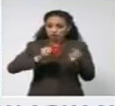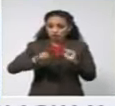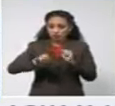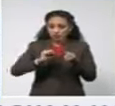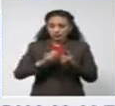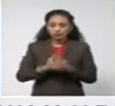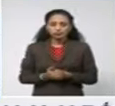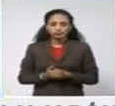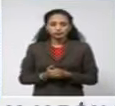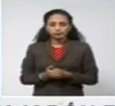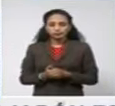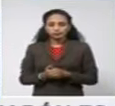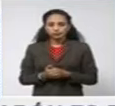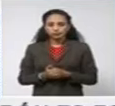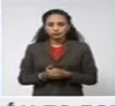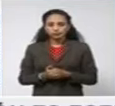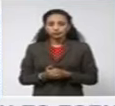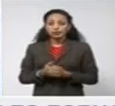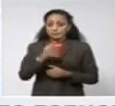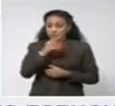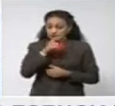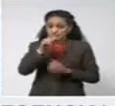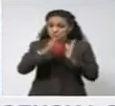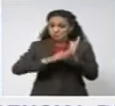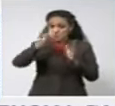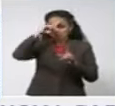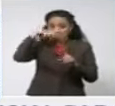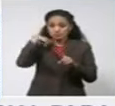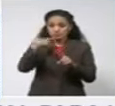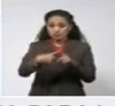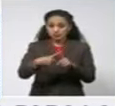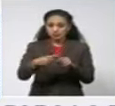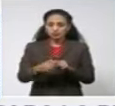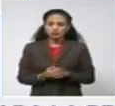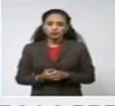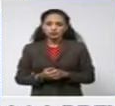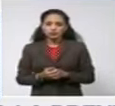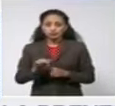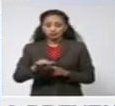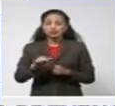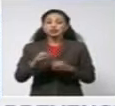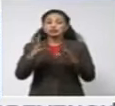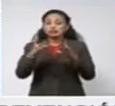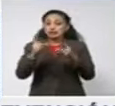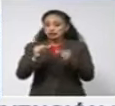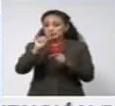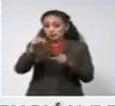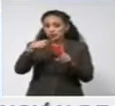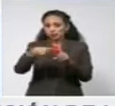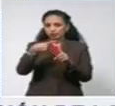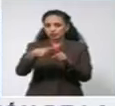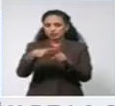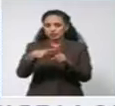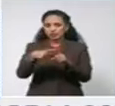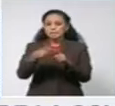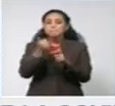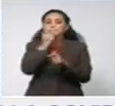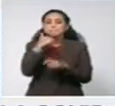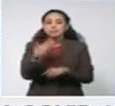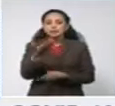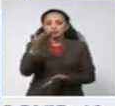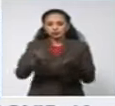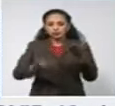que el mes de septiembre va a terminar con un número mayor de casos confirmados que el mes